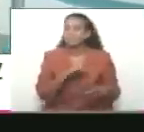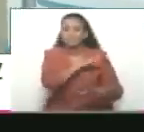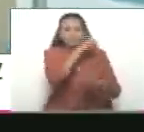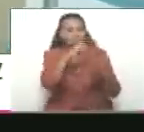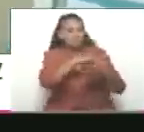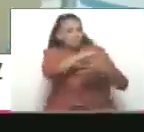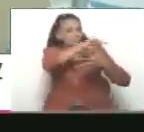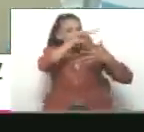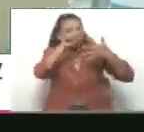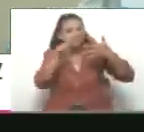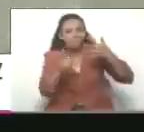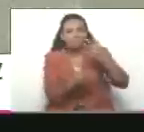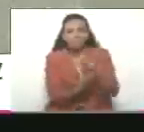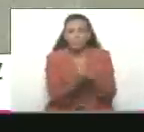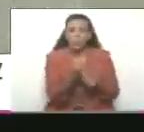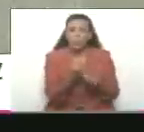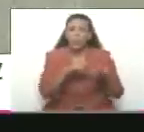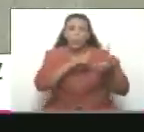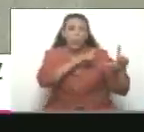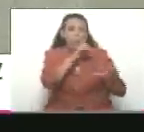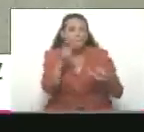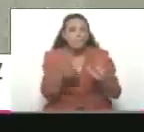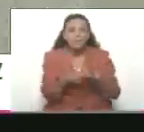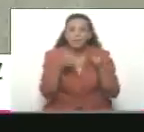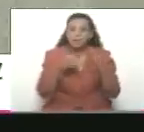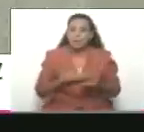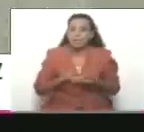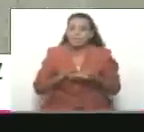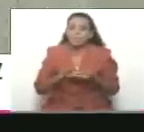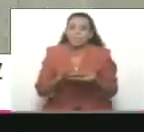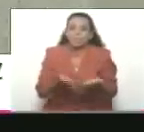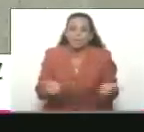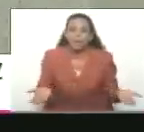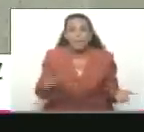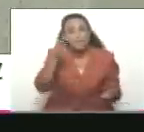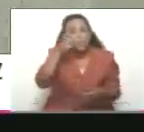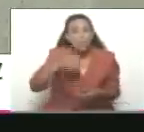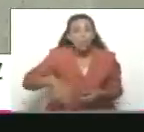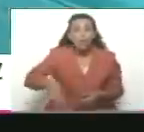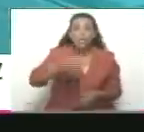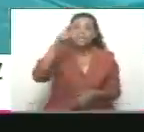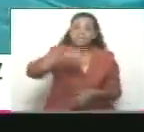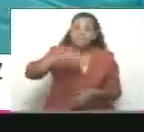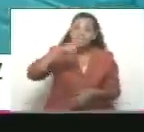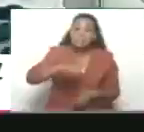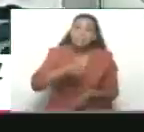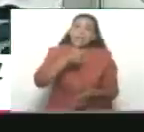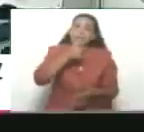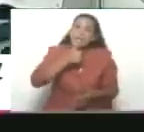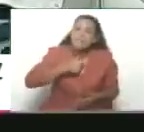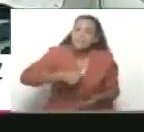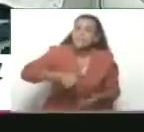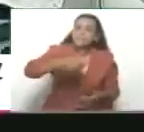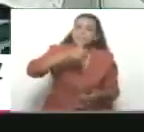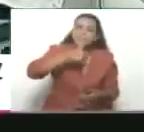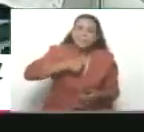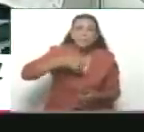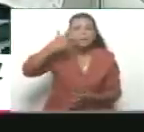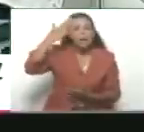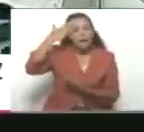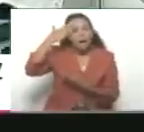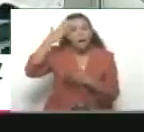verdad hecha con cariño hecha con amor para un pueblo Noble para un pueblo que bueno con su paciencia y su y su